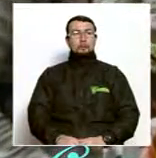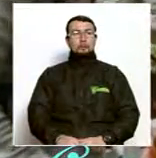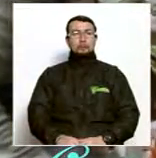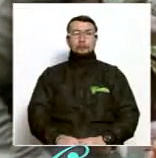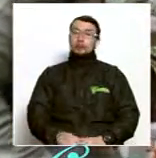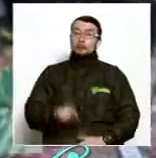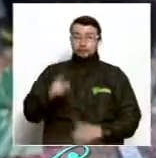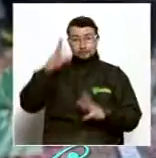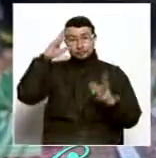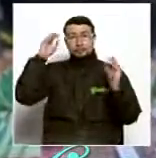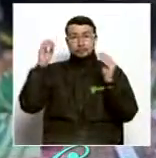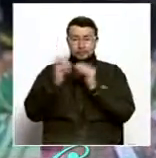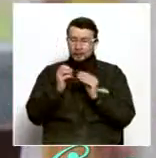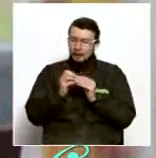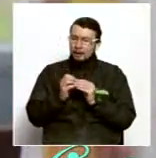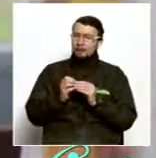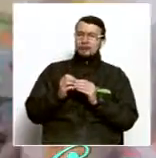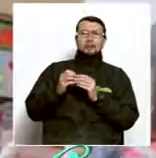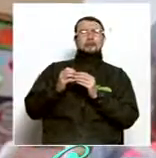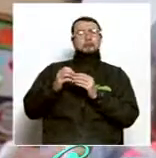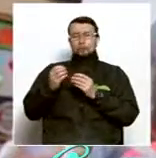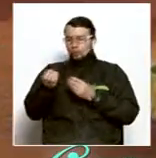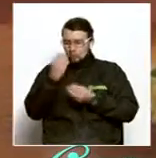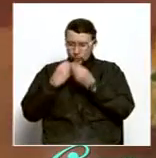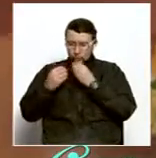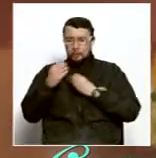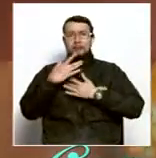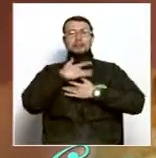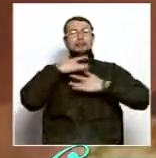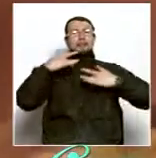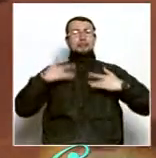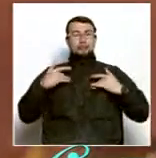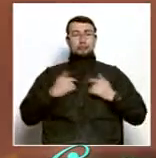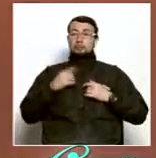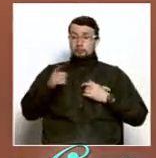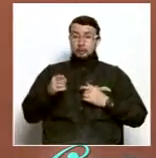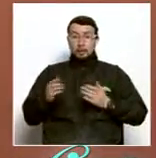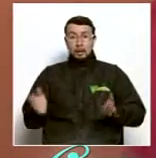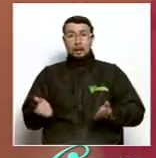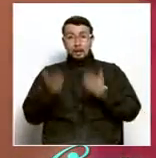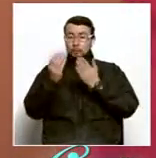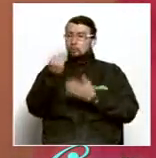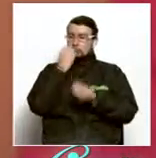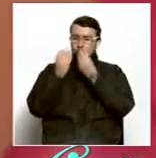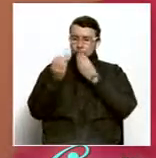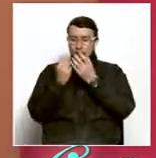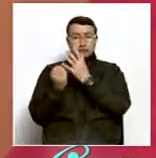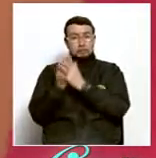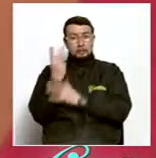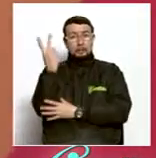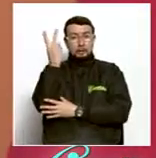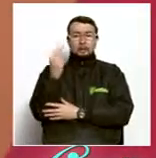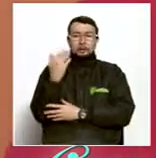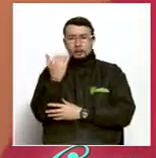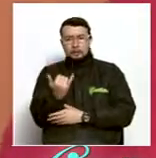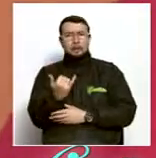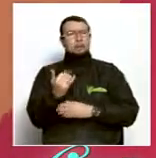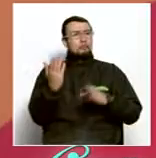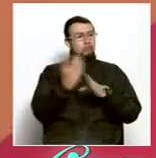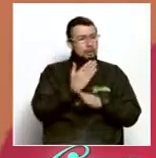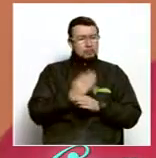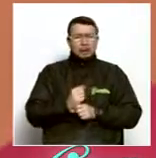Hagamos el pacto para practicar el consumo sano. Promovemos el vegetarianismo como una solución a los problemas del hambre